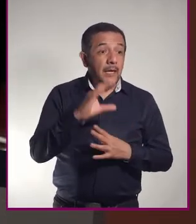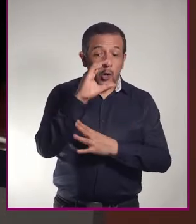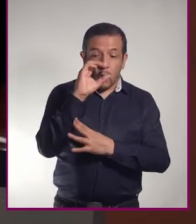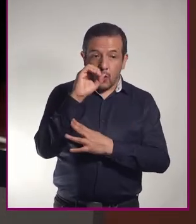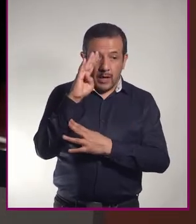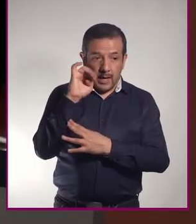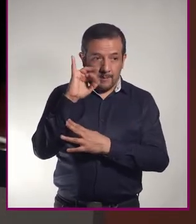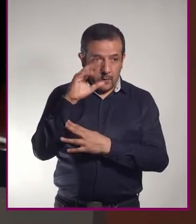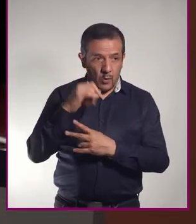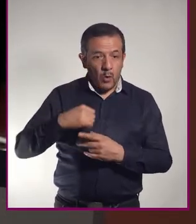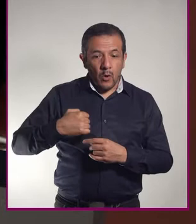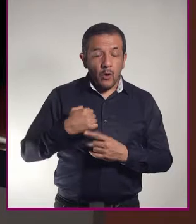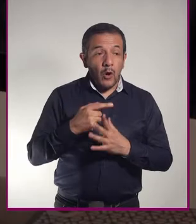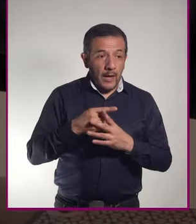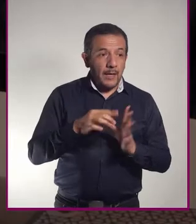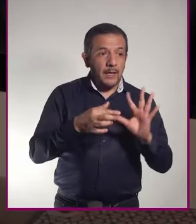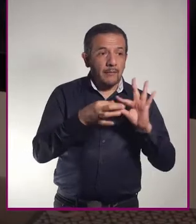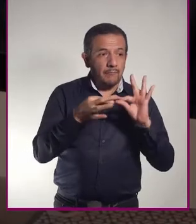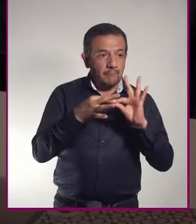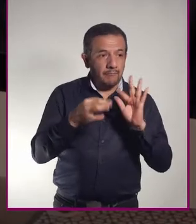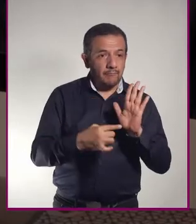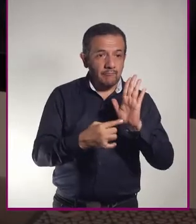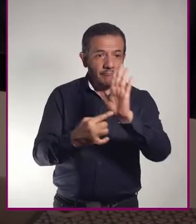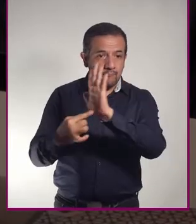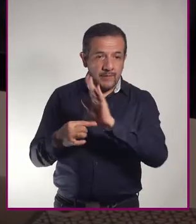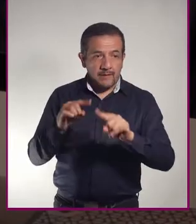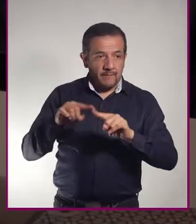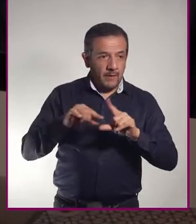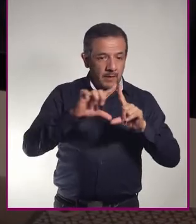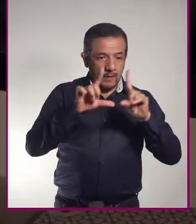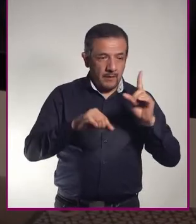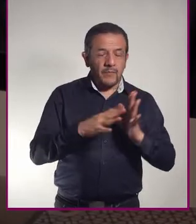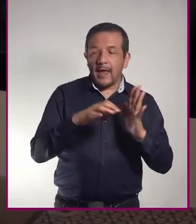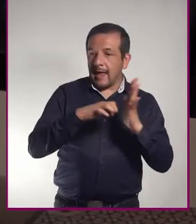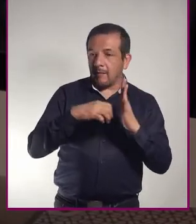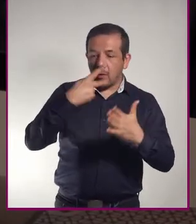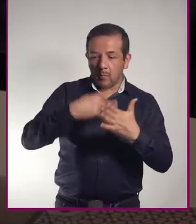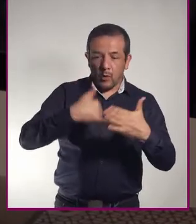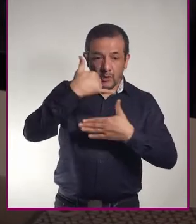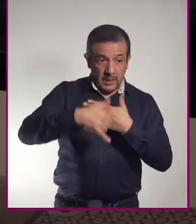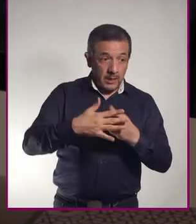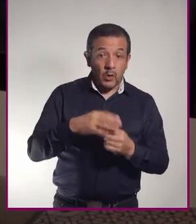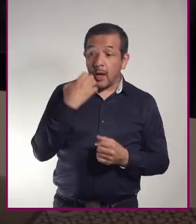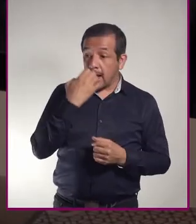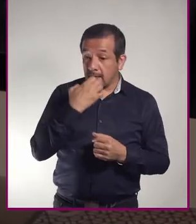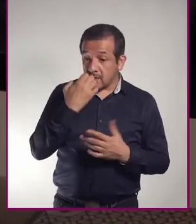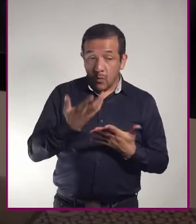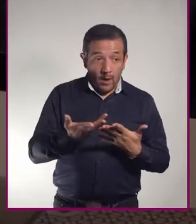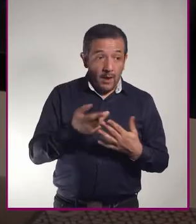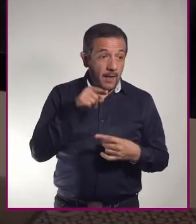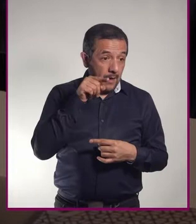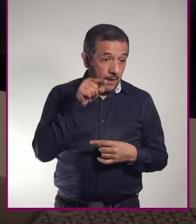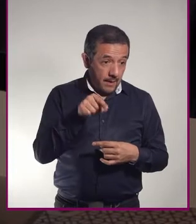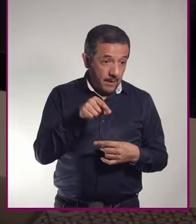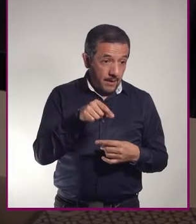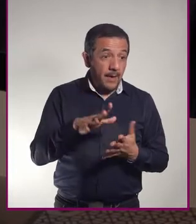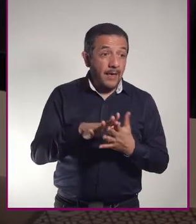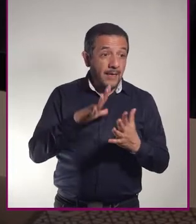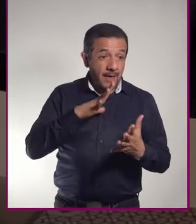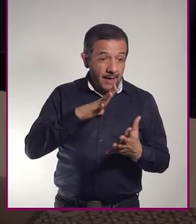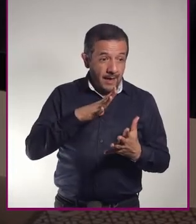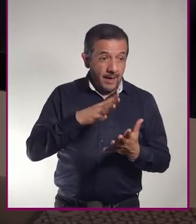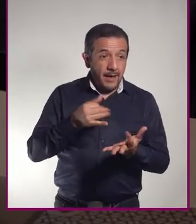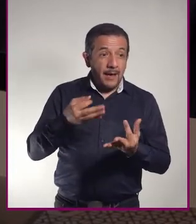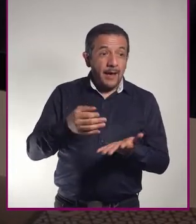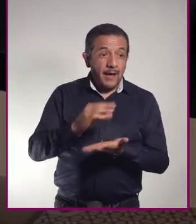impulsando en muchas regiones. Hay varios proyectos, por ejemplo, en las escuelas que se generan huertos